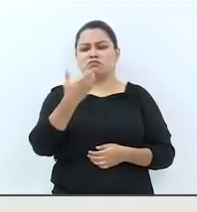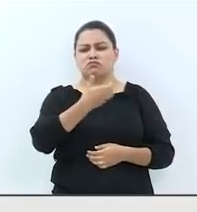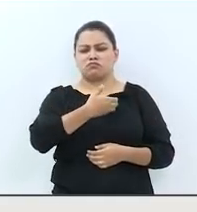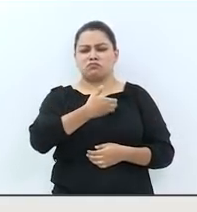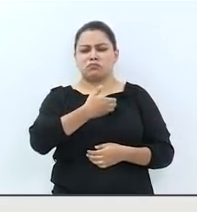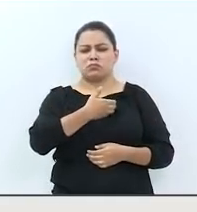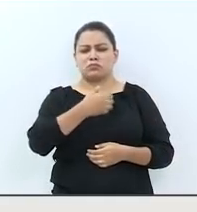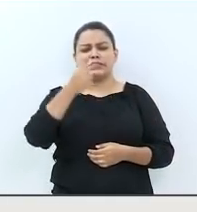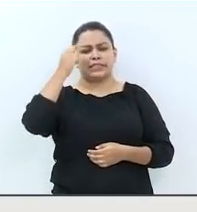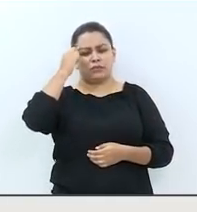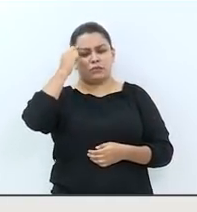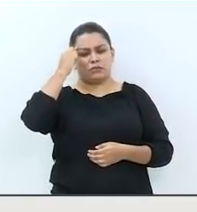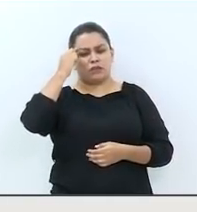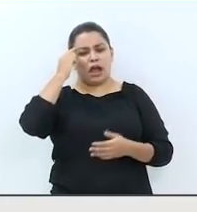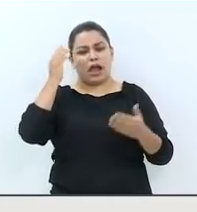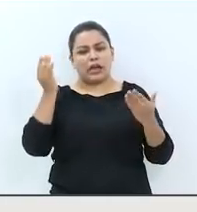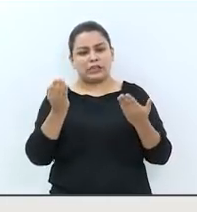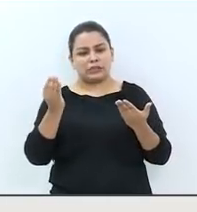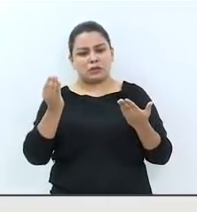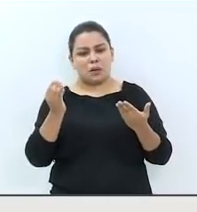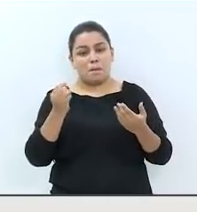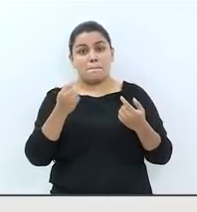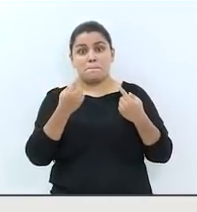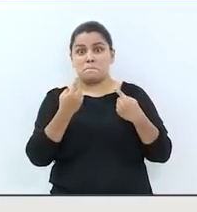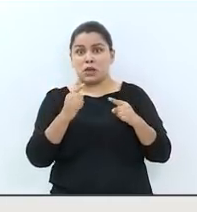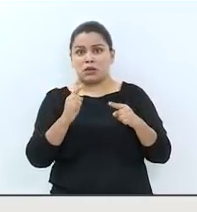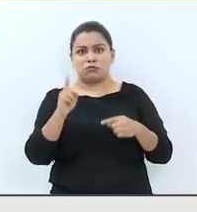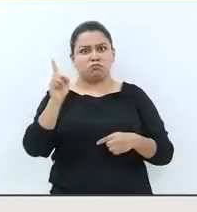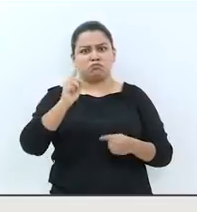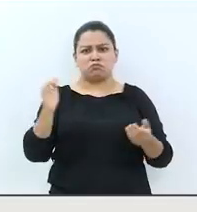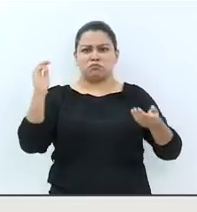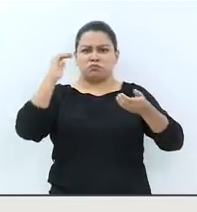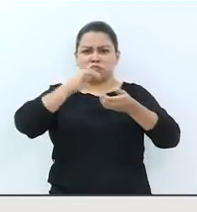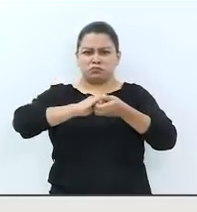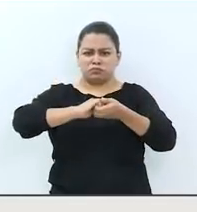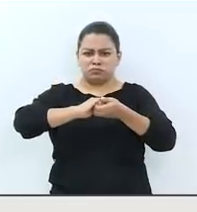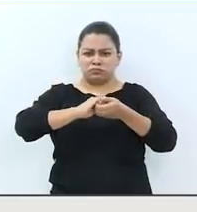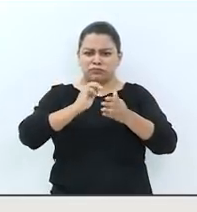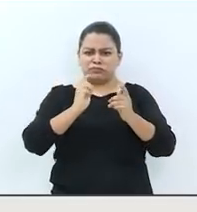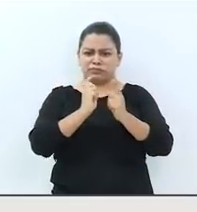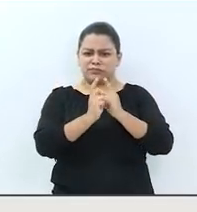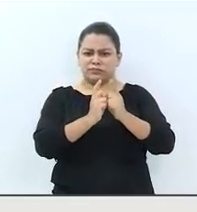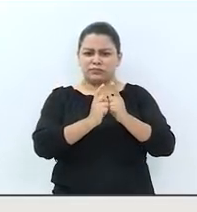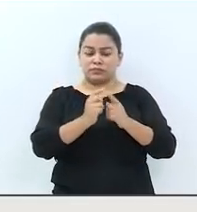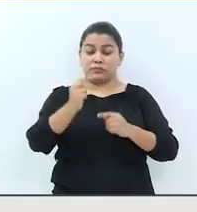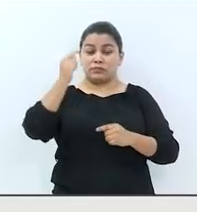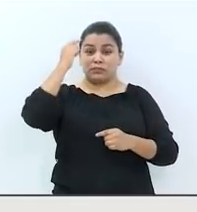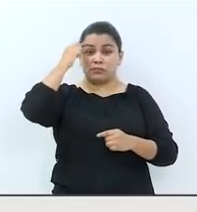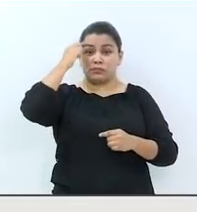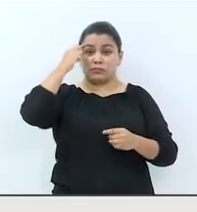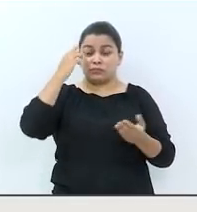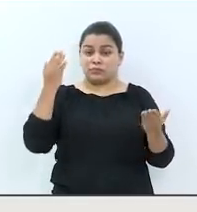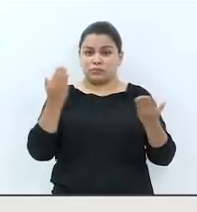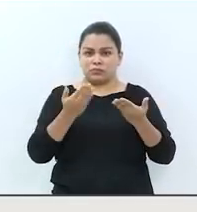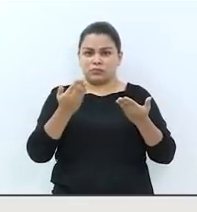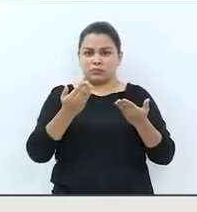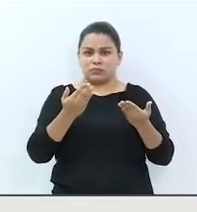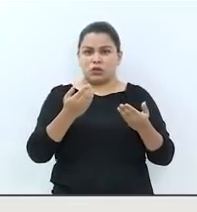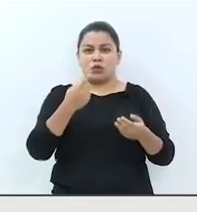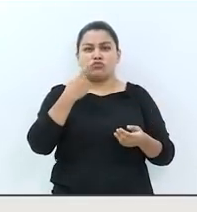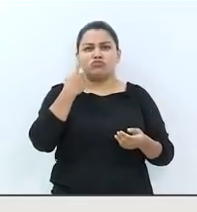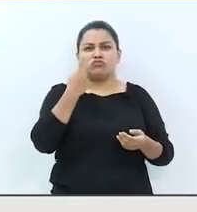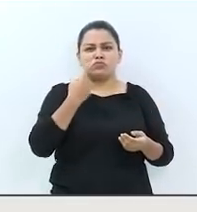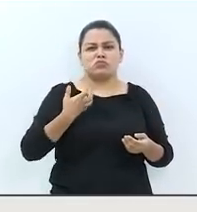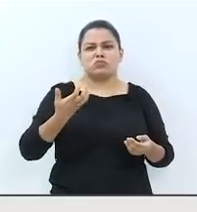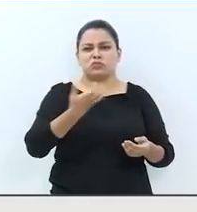actuar sin vincularlo con el sentir y el pensar. ¿De dónde nosotros podríamos obtener esos insumos